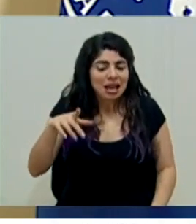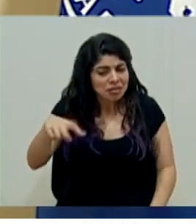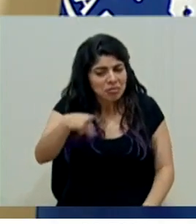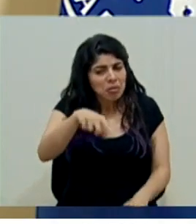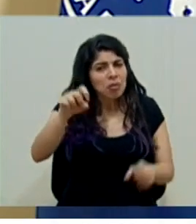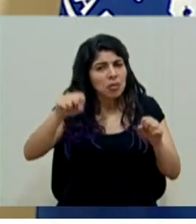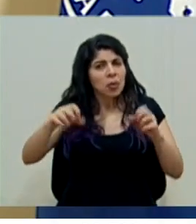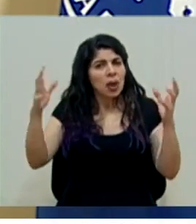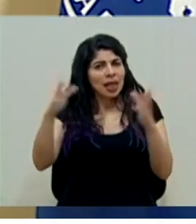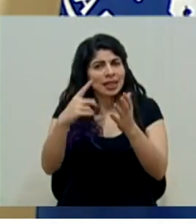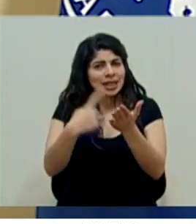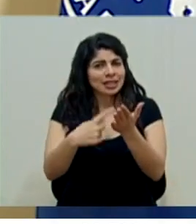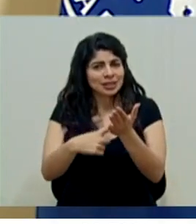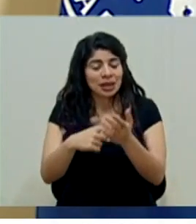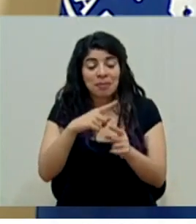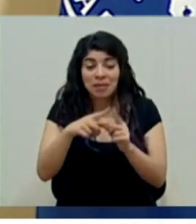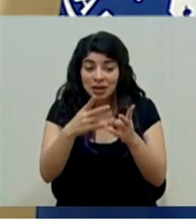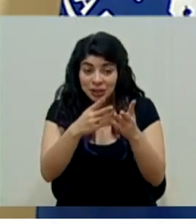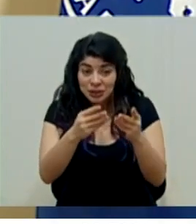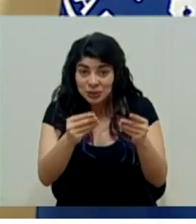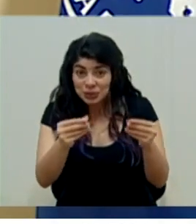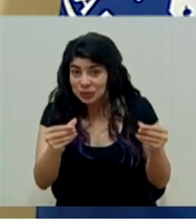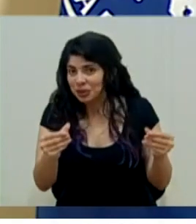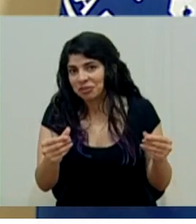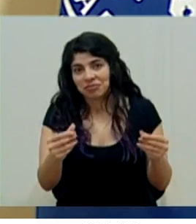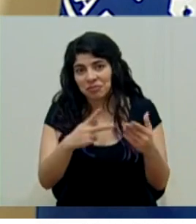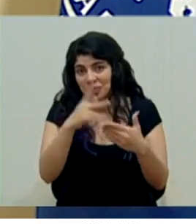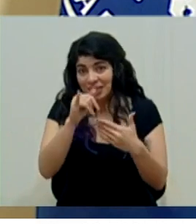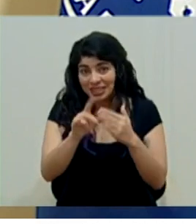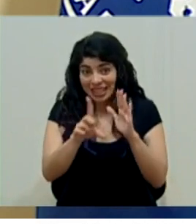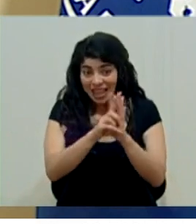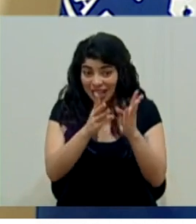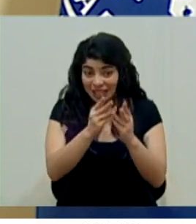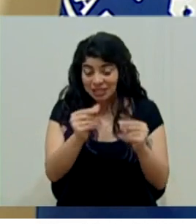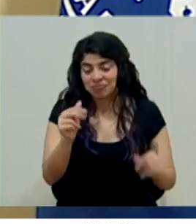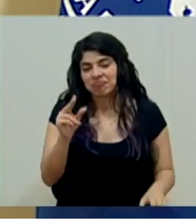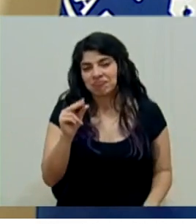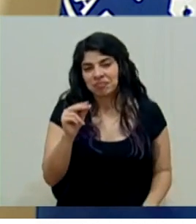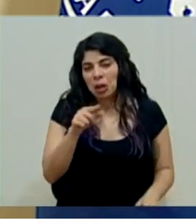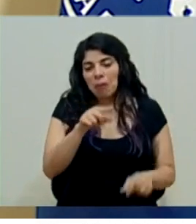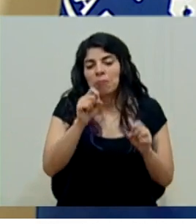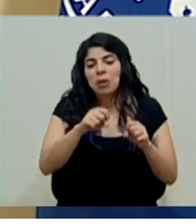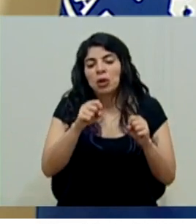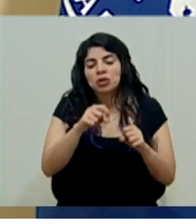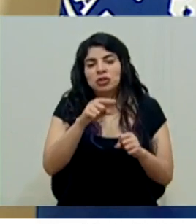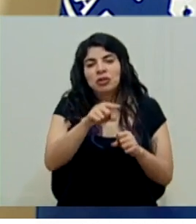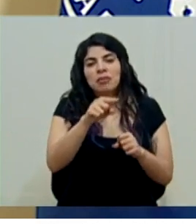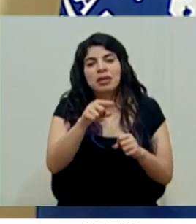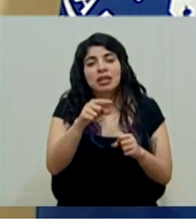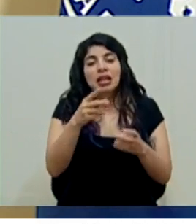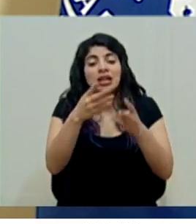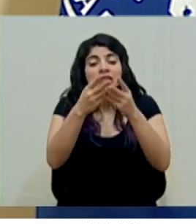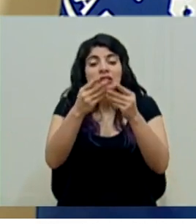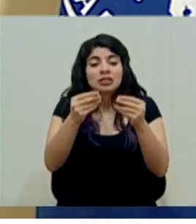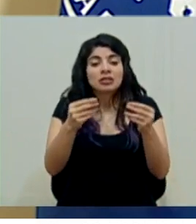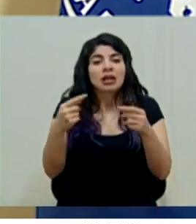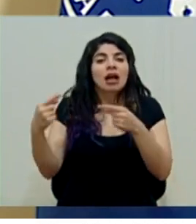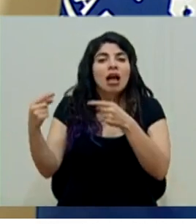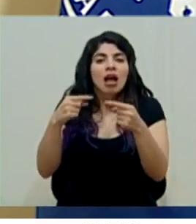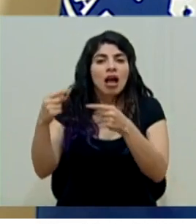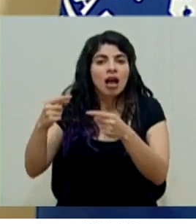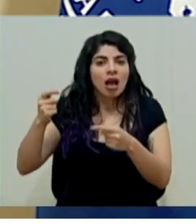discusión, pero eso no terminaría de resolverse con el proyecto de ley, eso probablemente terminaría resolviéndose en un